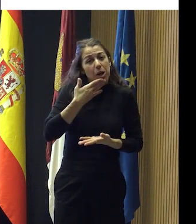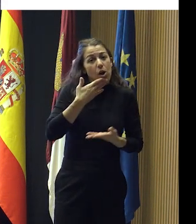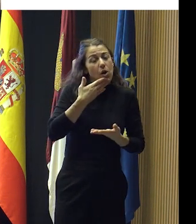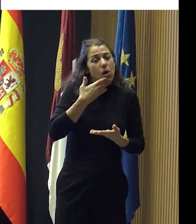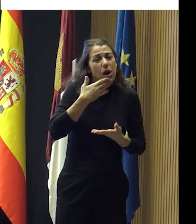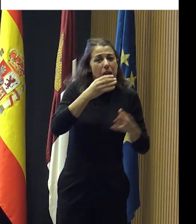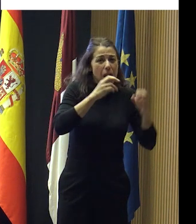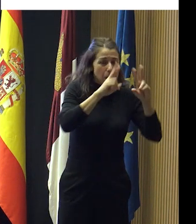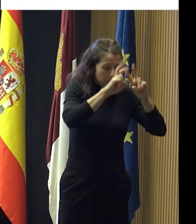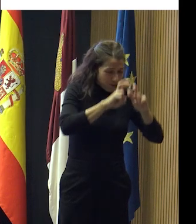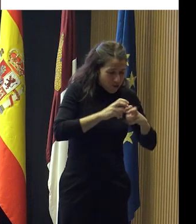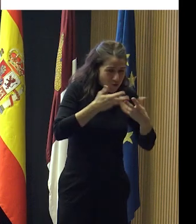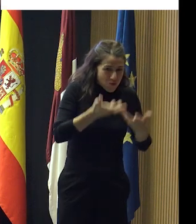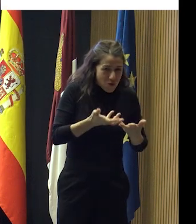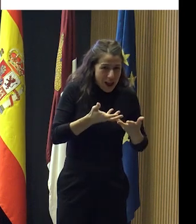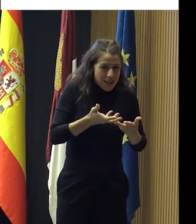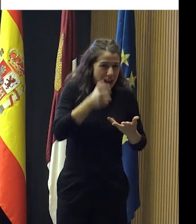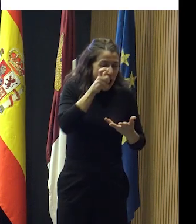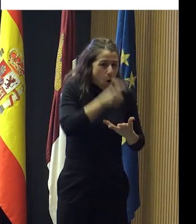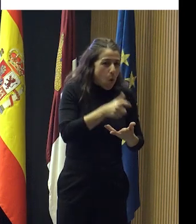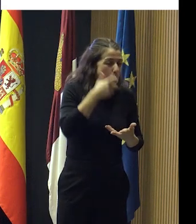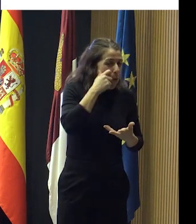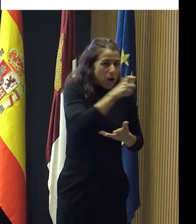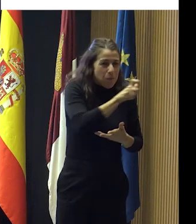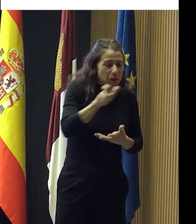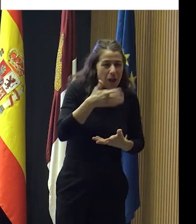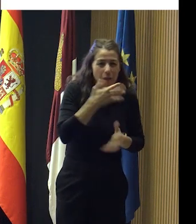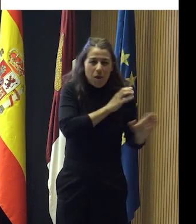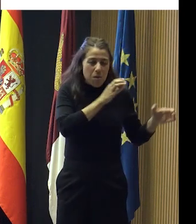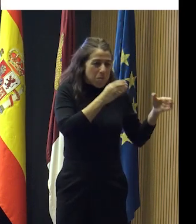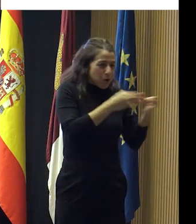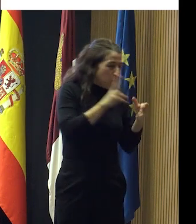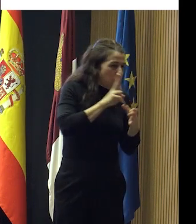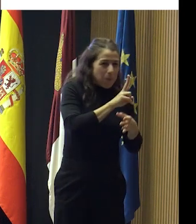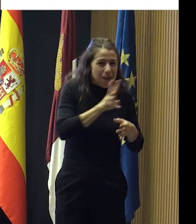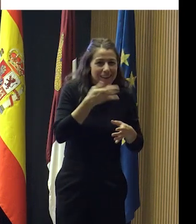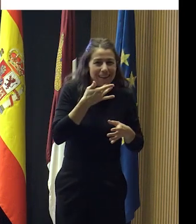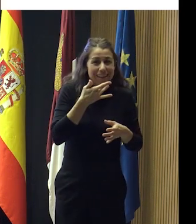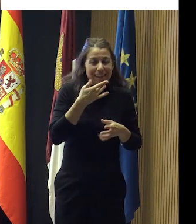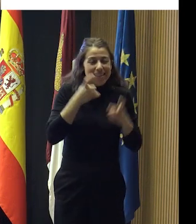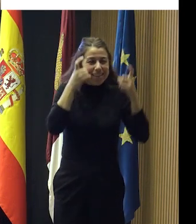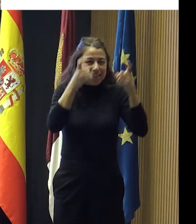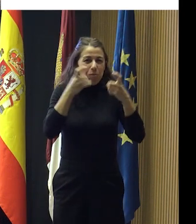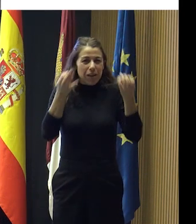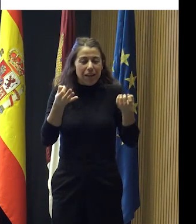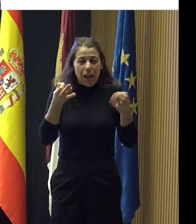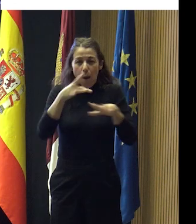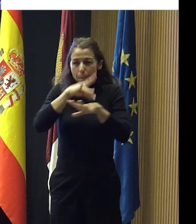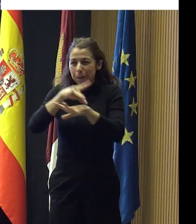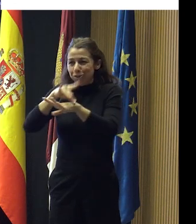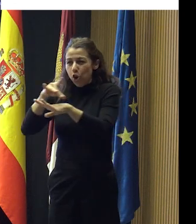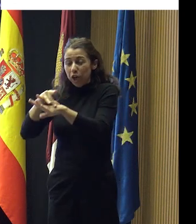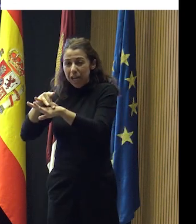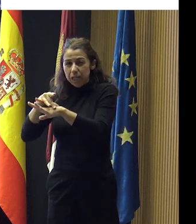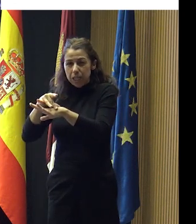que está humanizada en el aspecto de que yo intento, mi equipo quiero decir, intentamos estudiar las patologías de manera